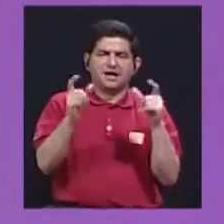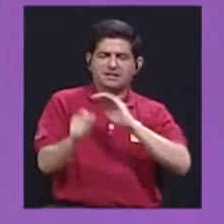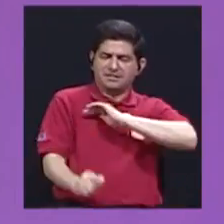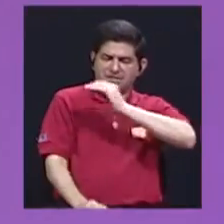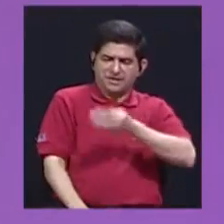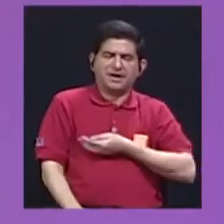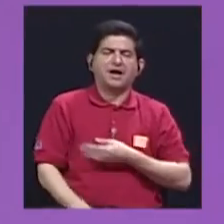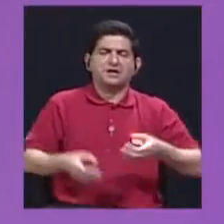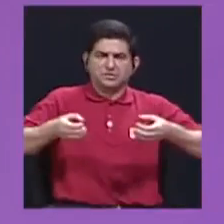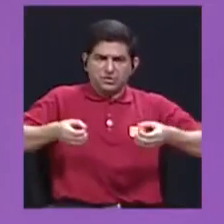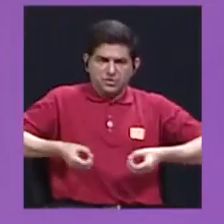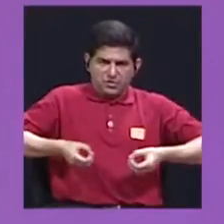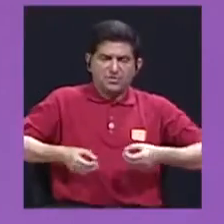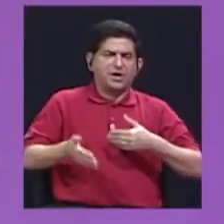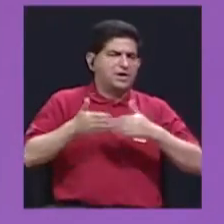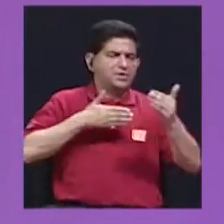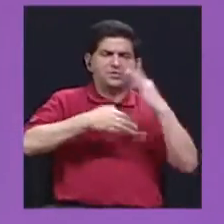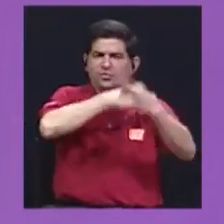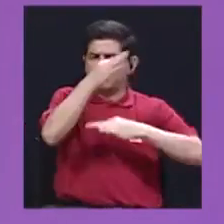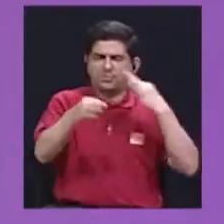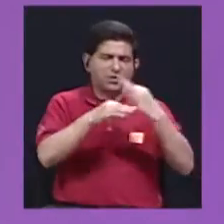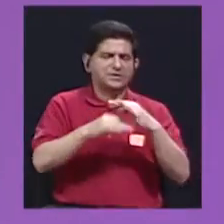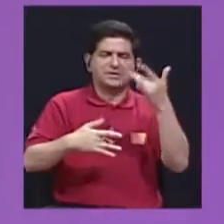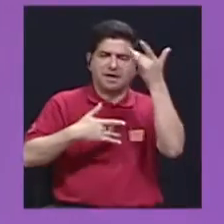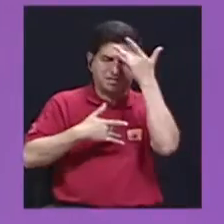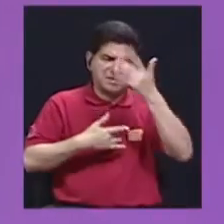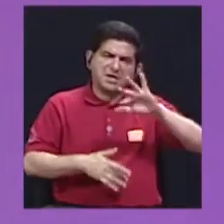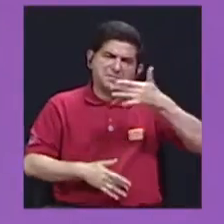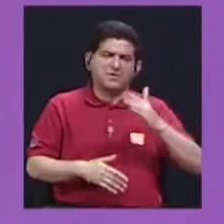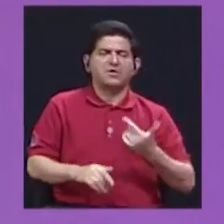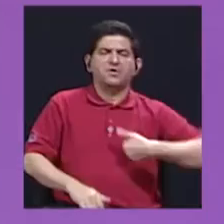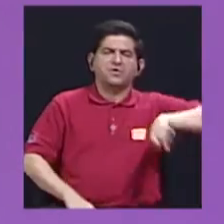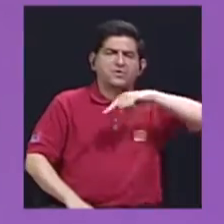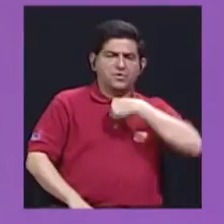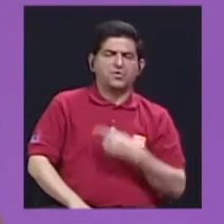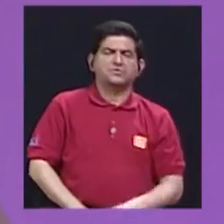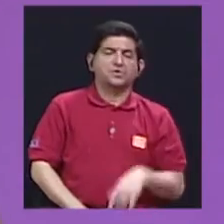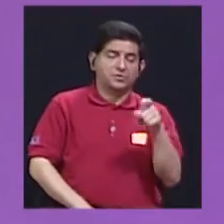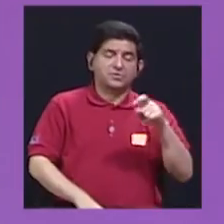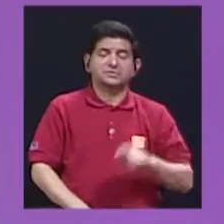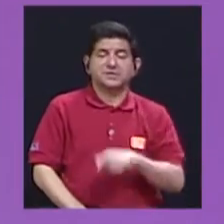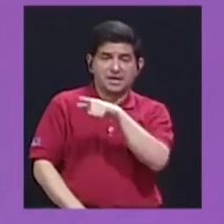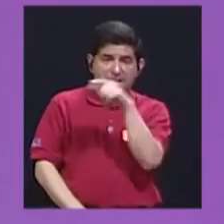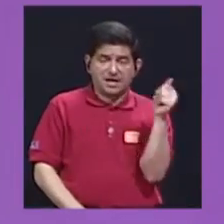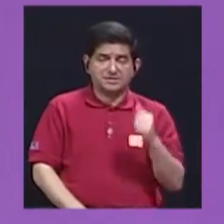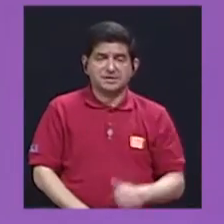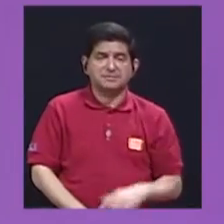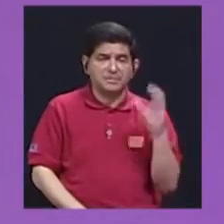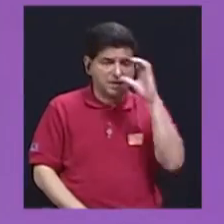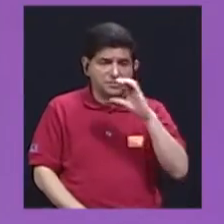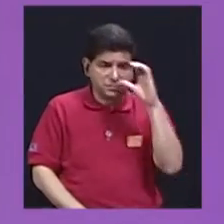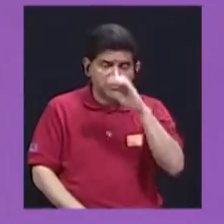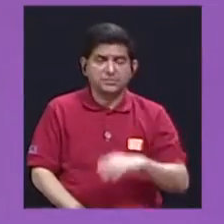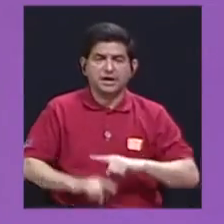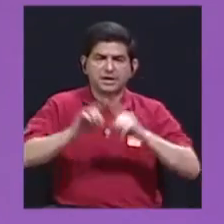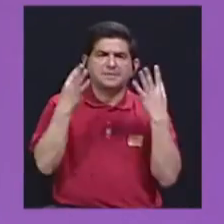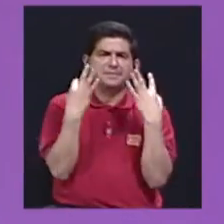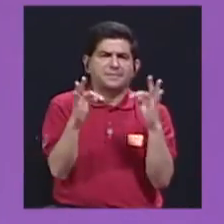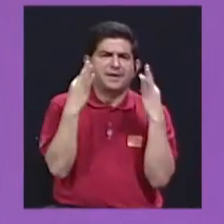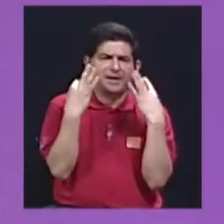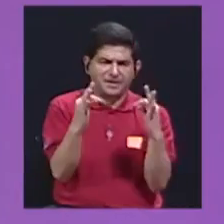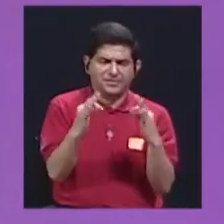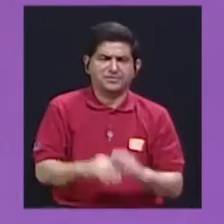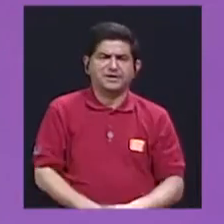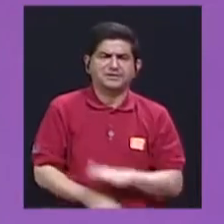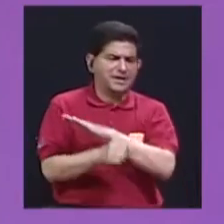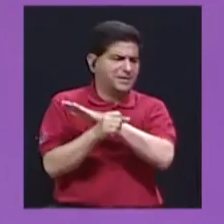mama de ovario de cualquier tipo de enfermedad que más o menos tratemos de en ese mes de buscarla hacemos pero que sea totalmente son